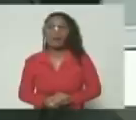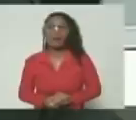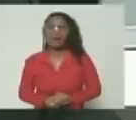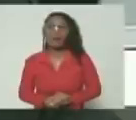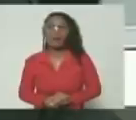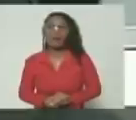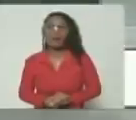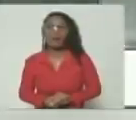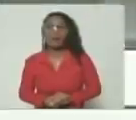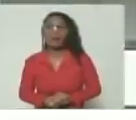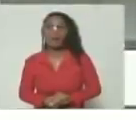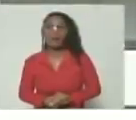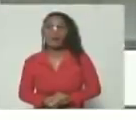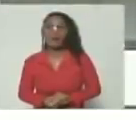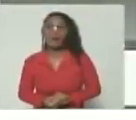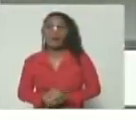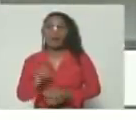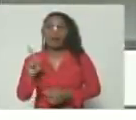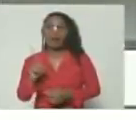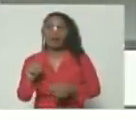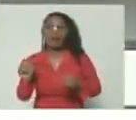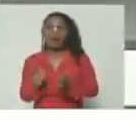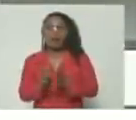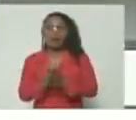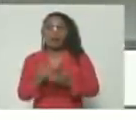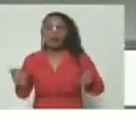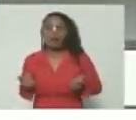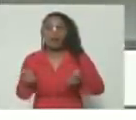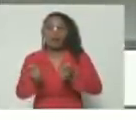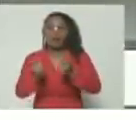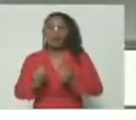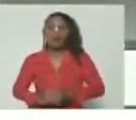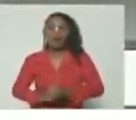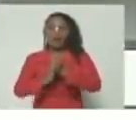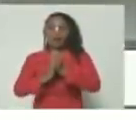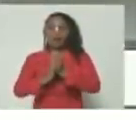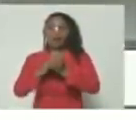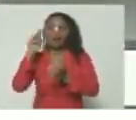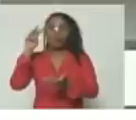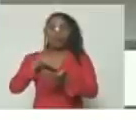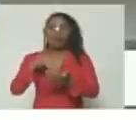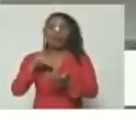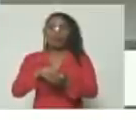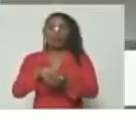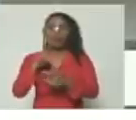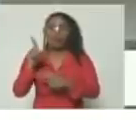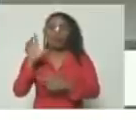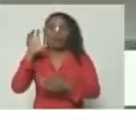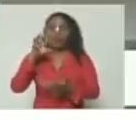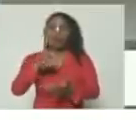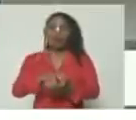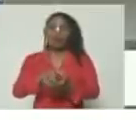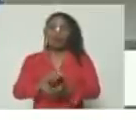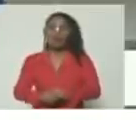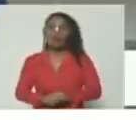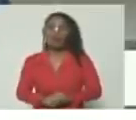Ocariz insta a que se elijan en unidad los líderes de Miranda. Bueno, este es un estadista, Carlos Ocariz.